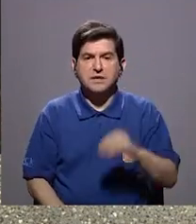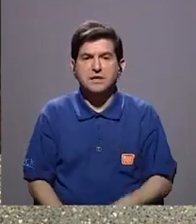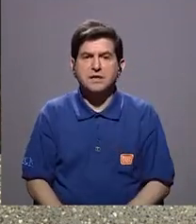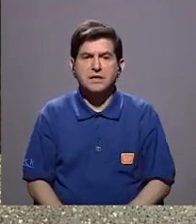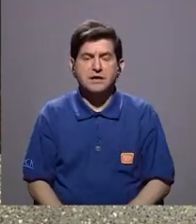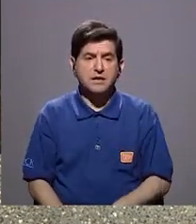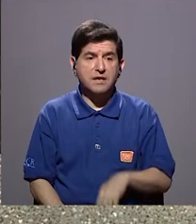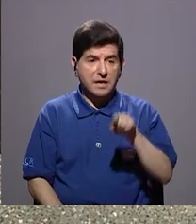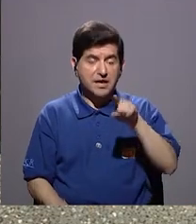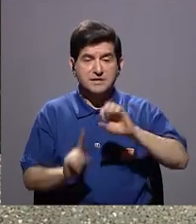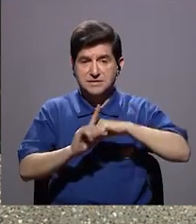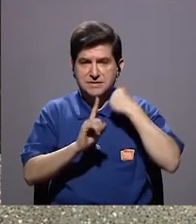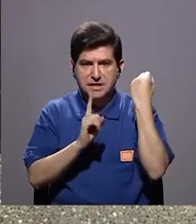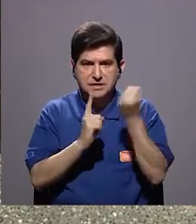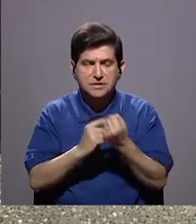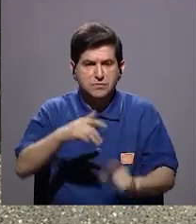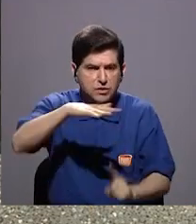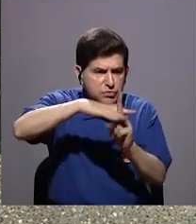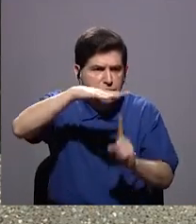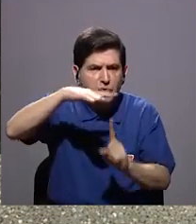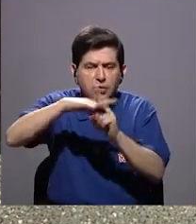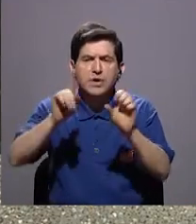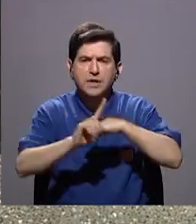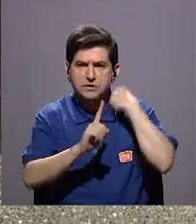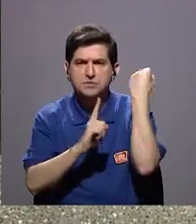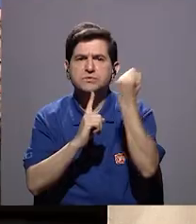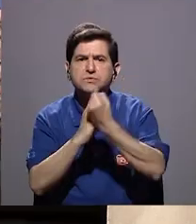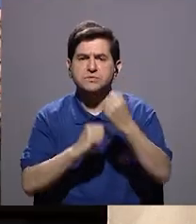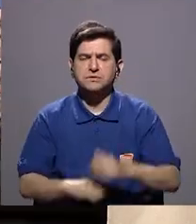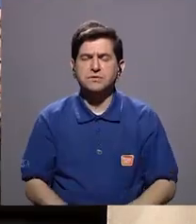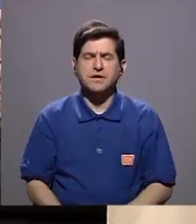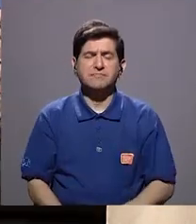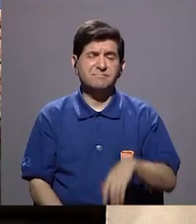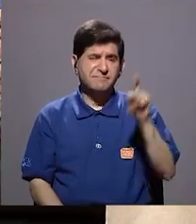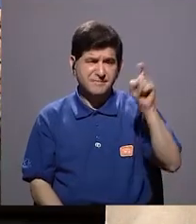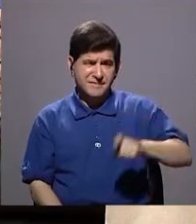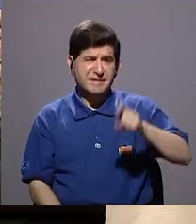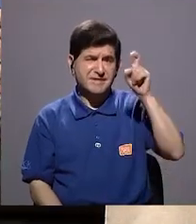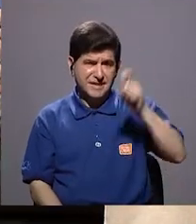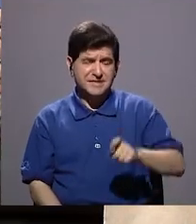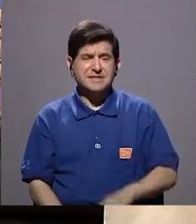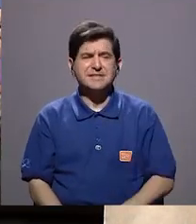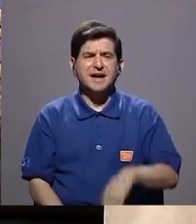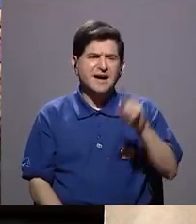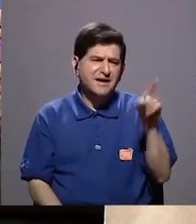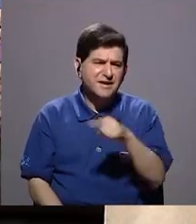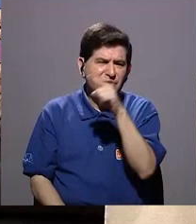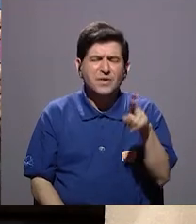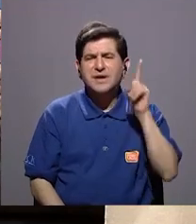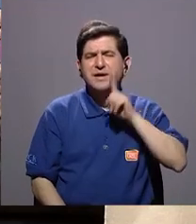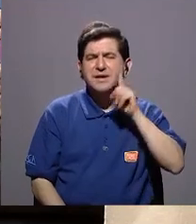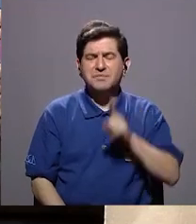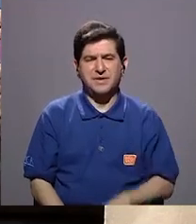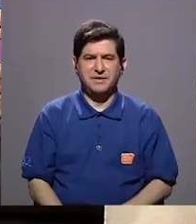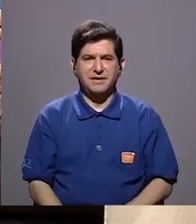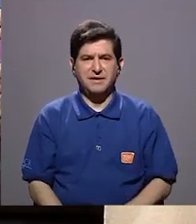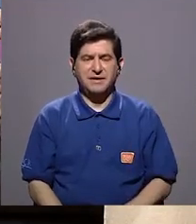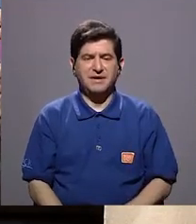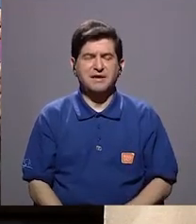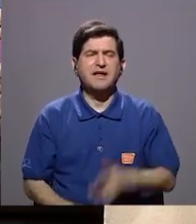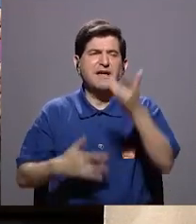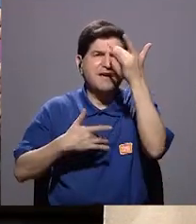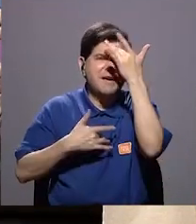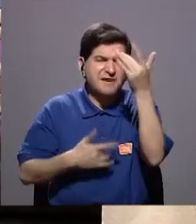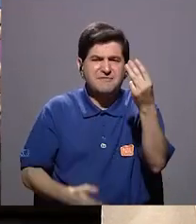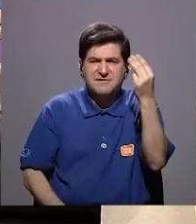mayor protagonismo, ¿cierto?, dentro de nuestra sociedad. Tenemos que ir quitándonos el mito de que la parte